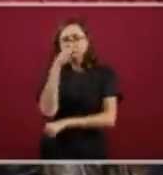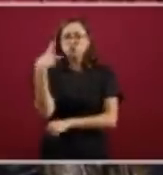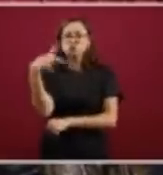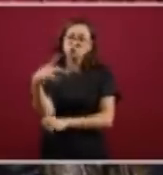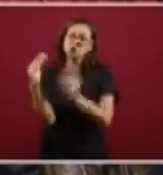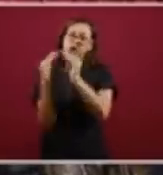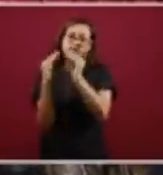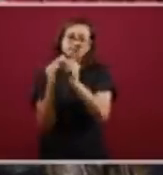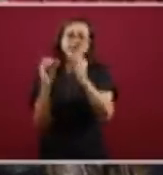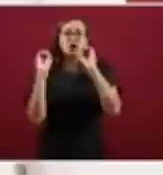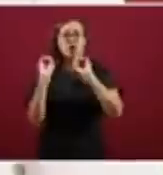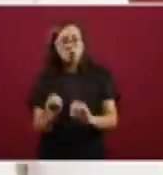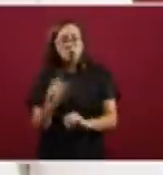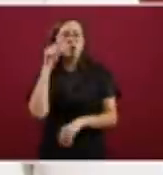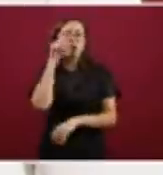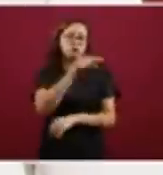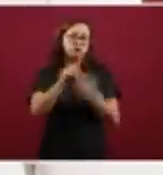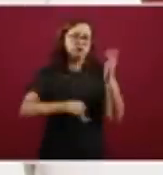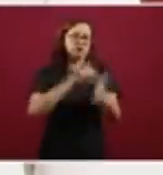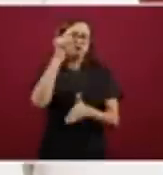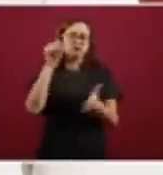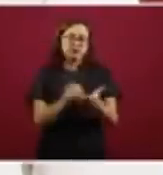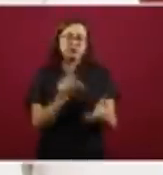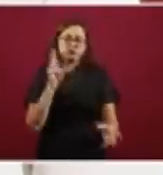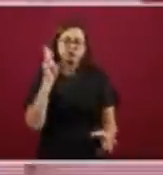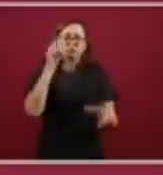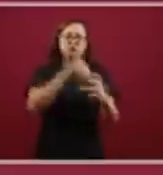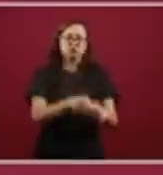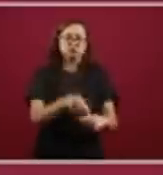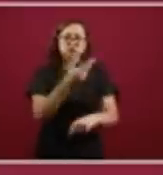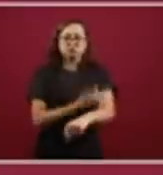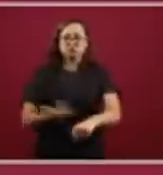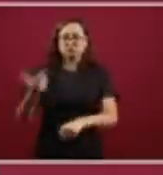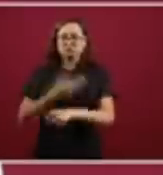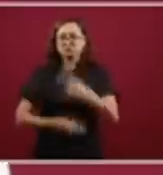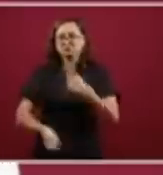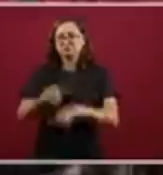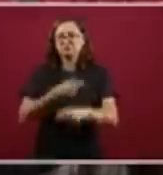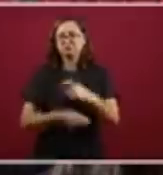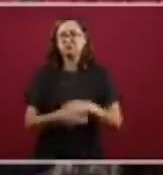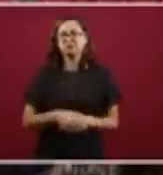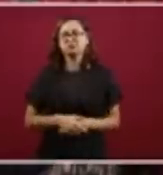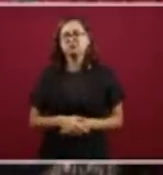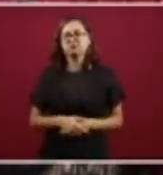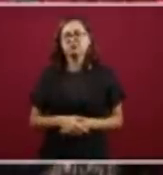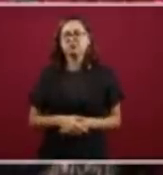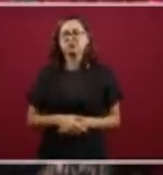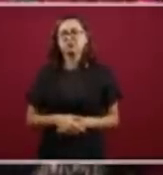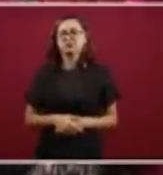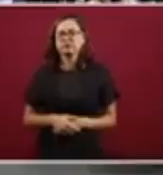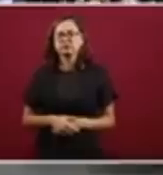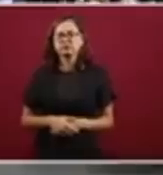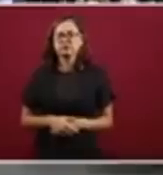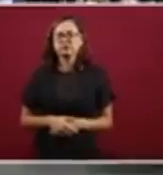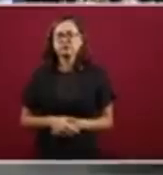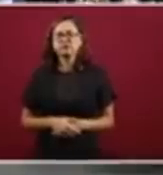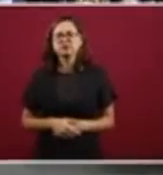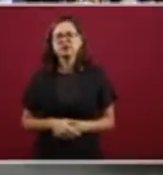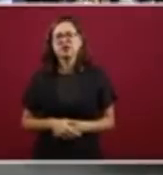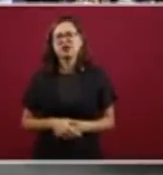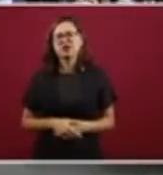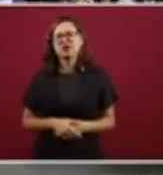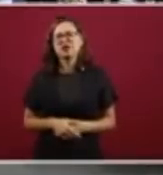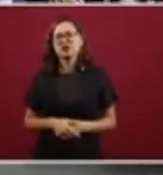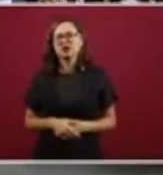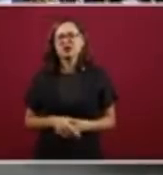o en el centro integrador para que se puedan hacer los trámites. Sobre estos 400 funcionarios que cobraban a nombre de los